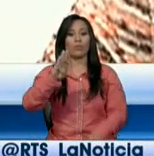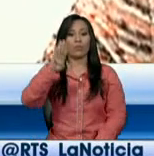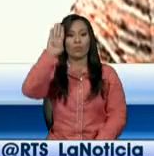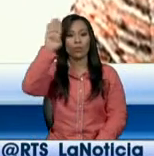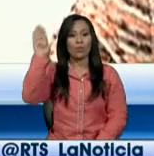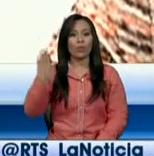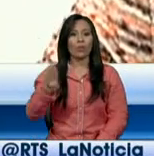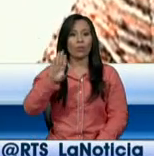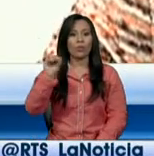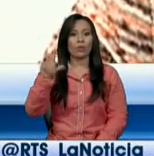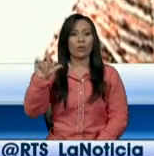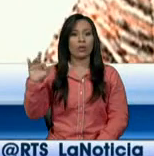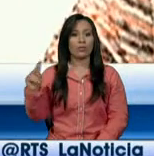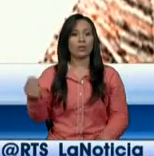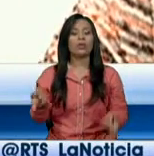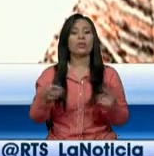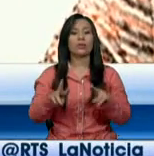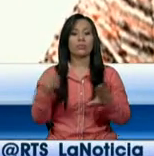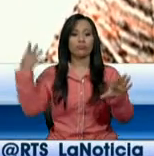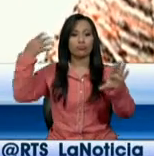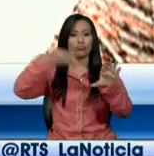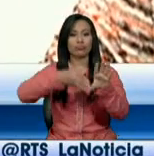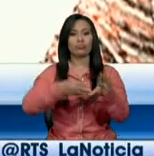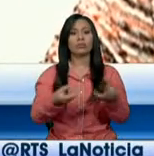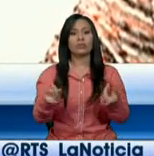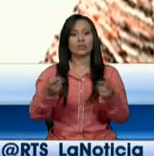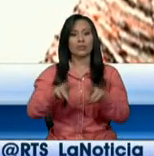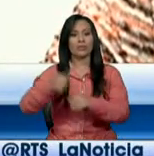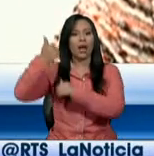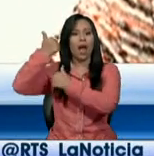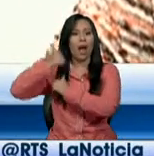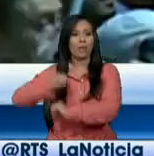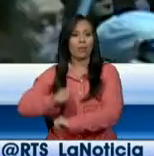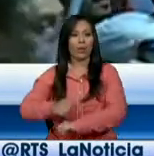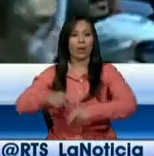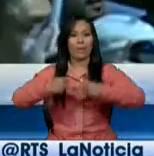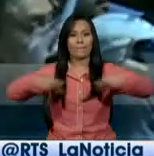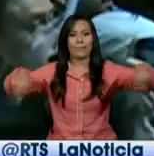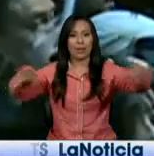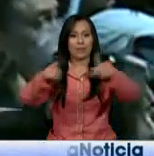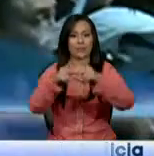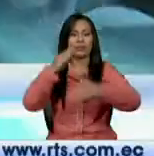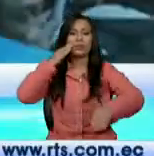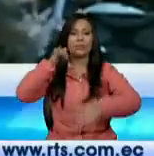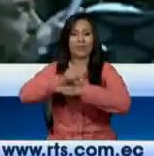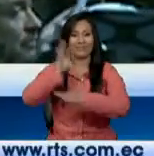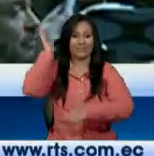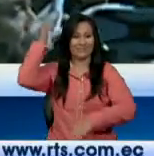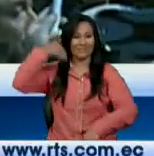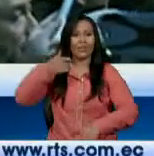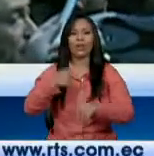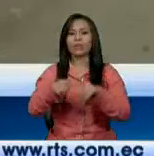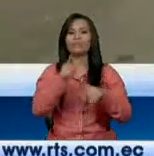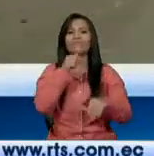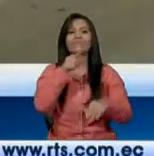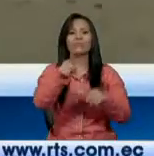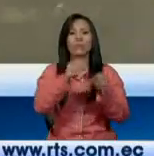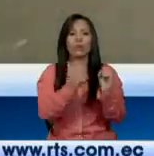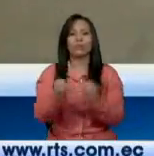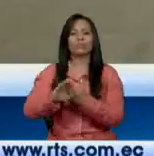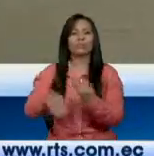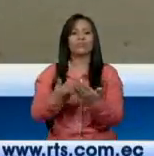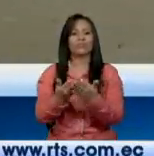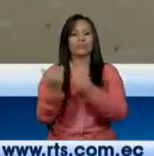de Carlotto, la presidenta de la Fundación Abuelas de la Plaza de Mayo. La cita es organizada por Alianza País y